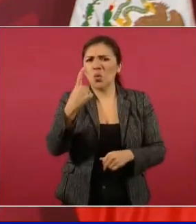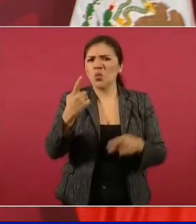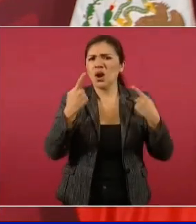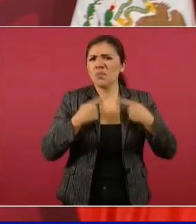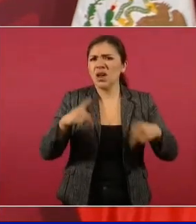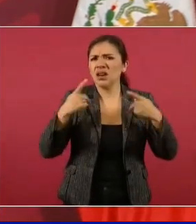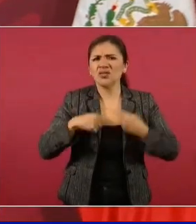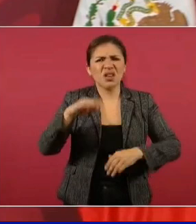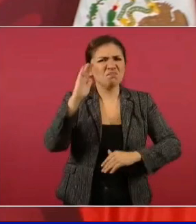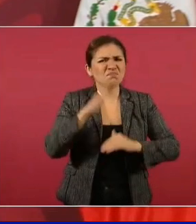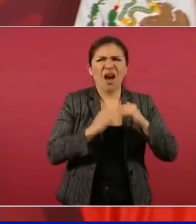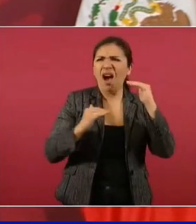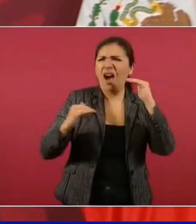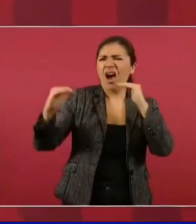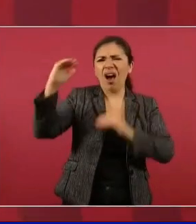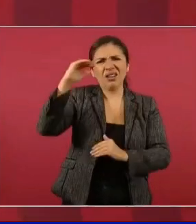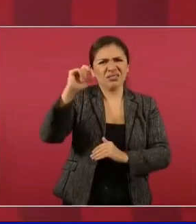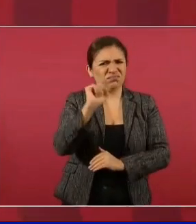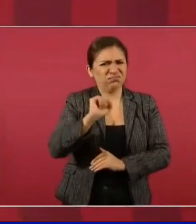Poder Judicial,